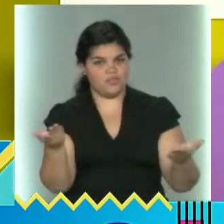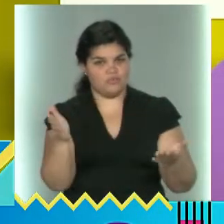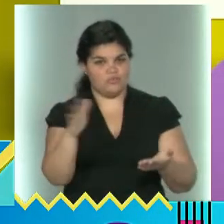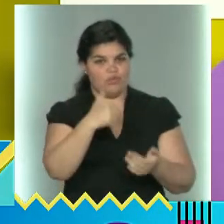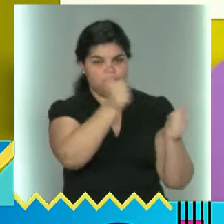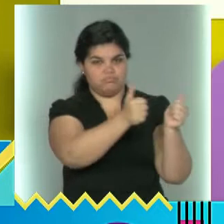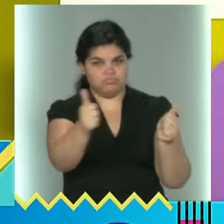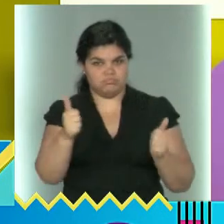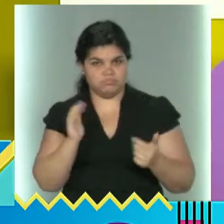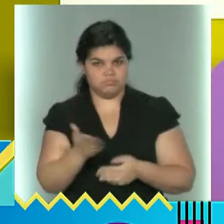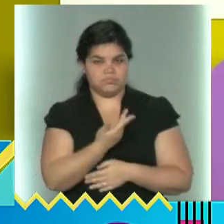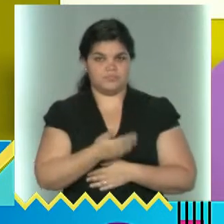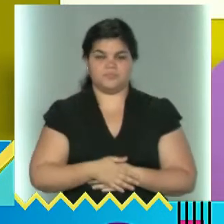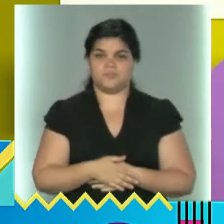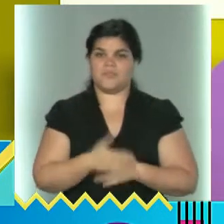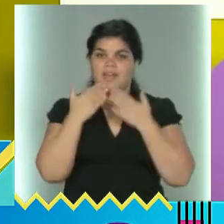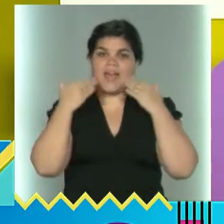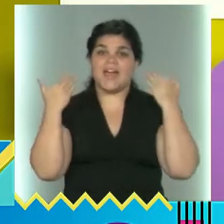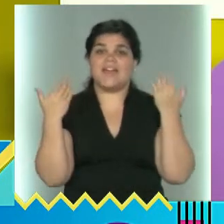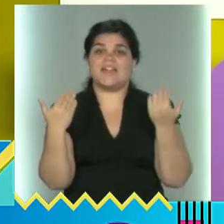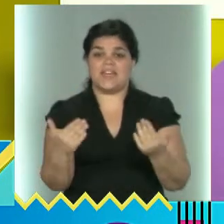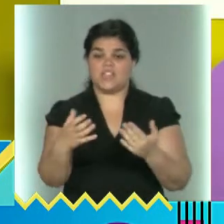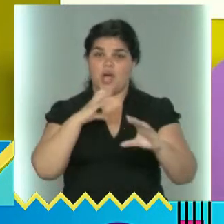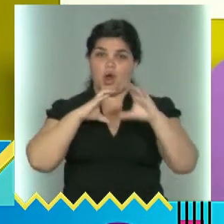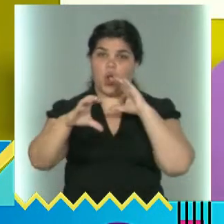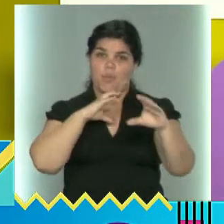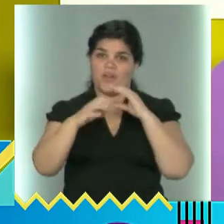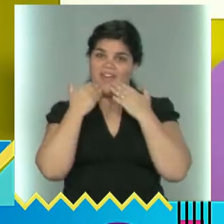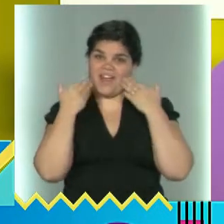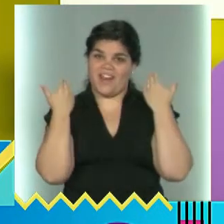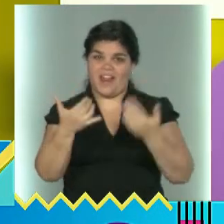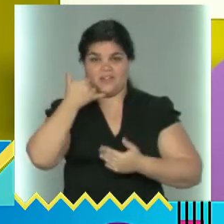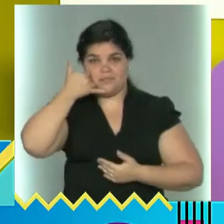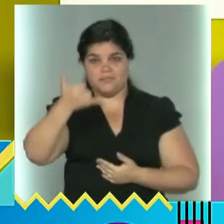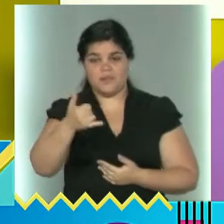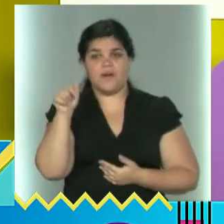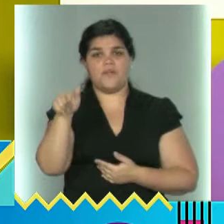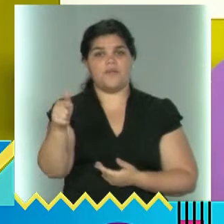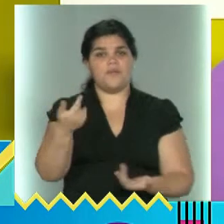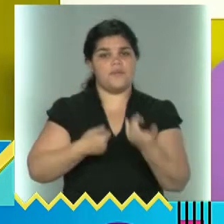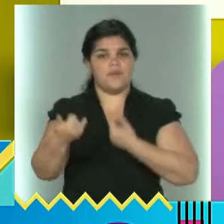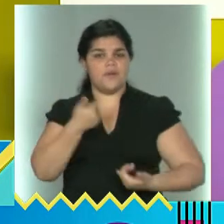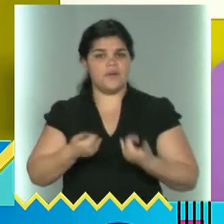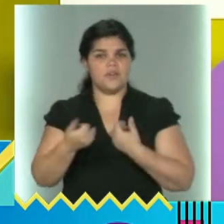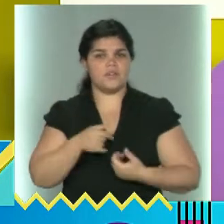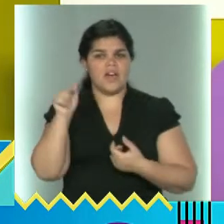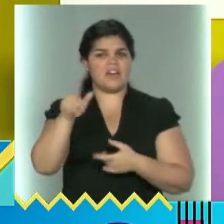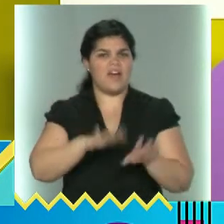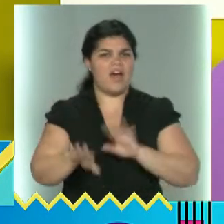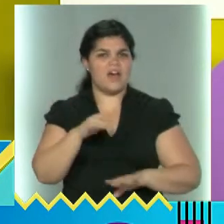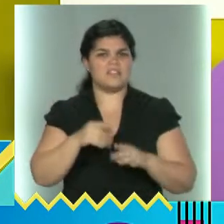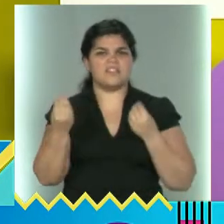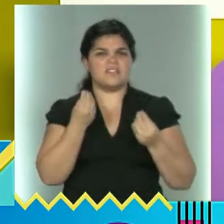ahí, ¿no? Bien, muchísimas gracias por darnos esta comunicación, por querer dar a conocer eso que estás haciendo, que tiene que ver con